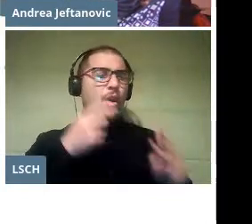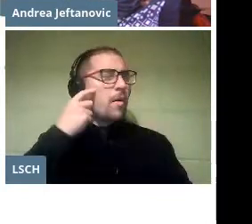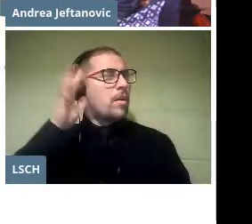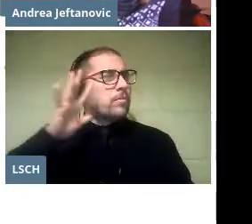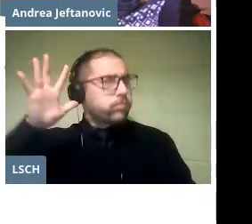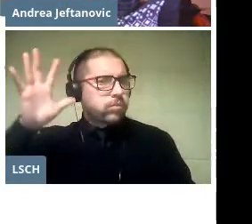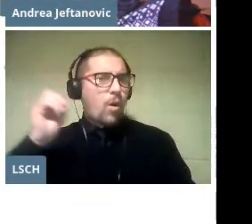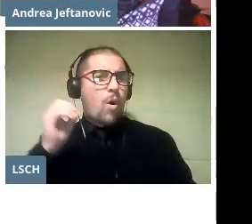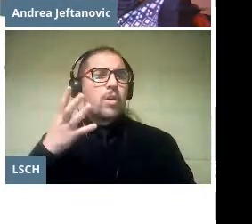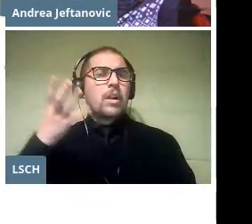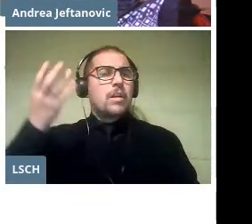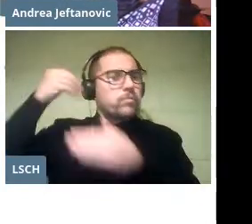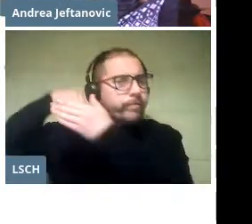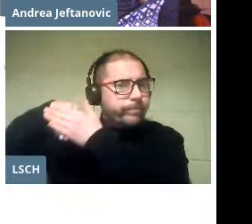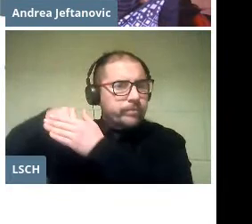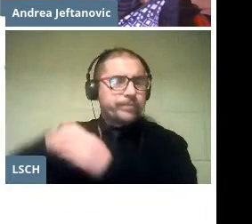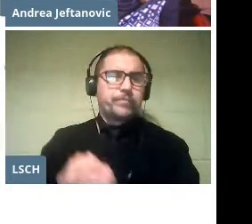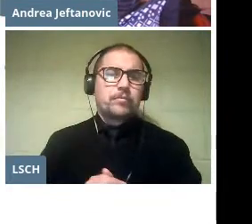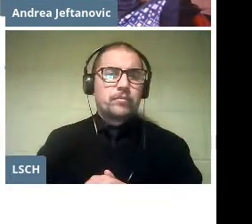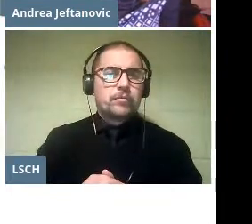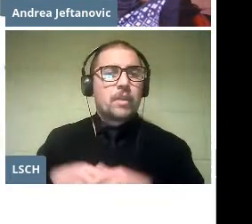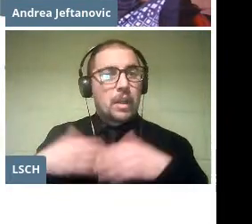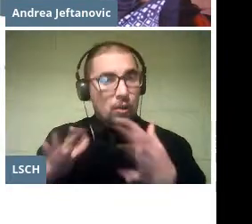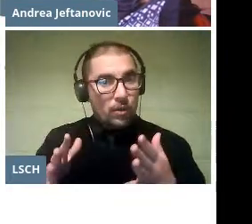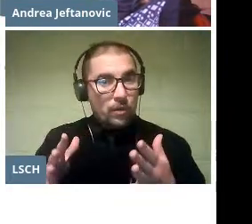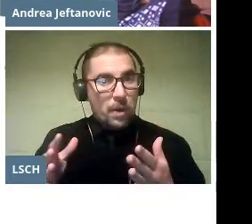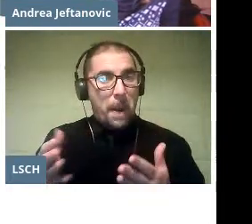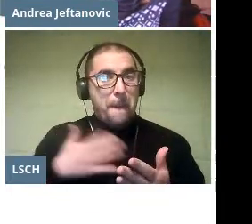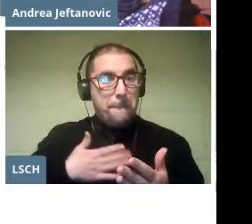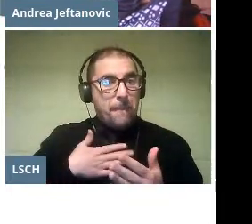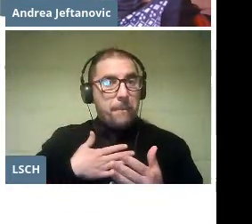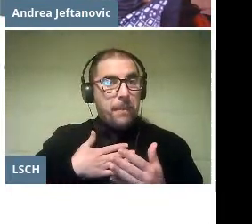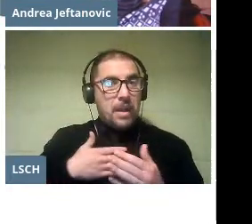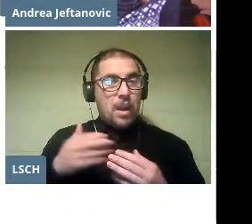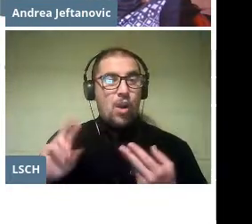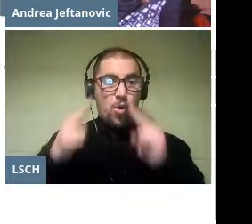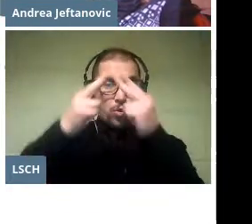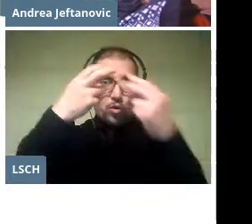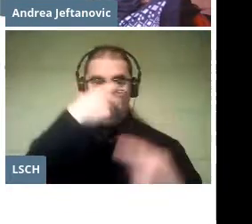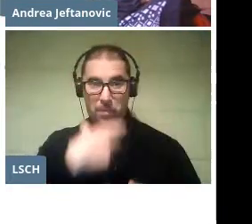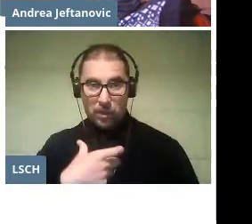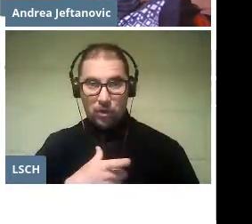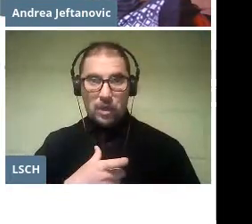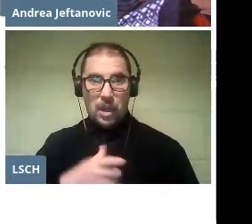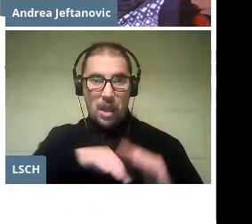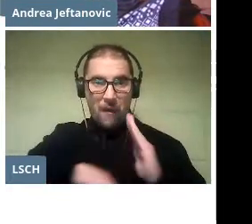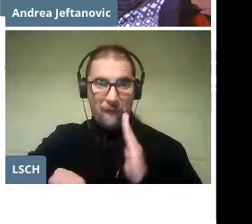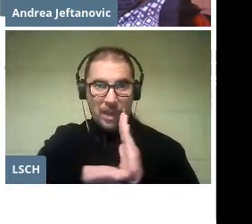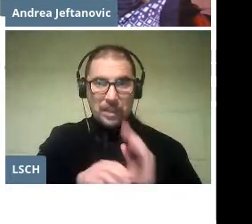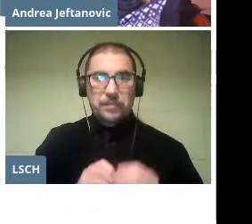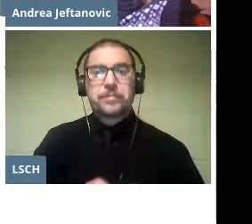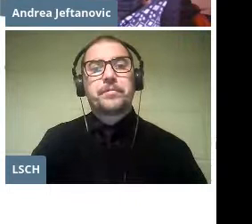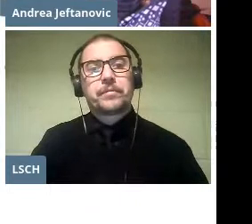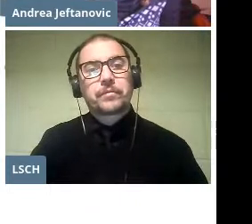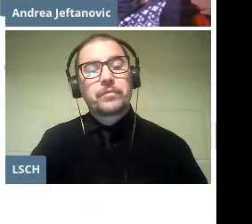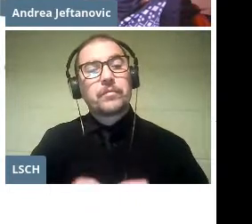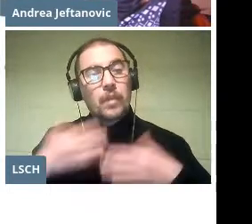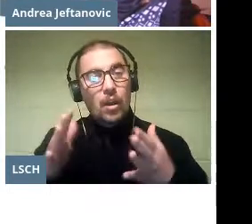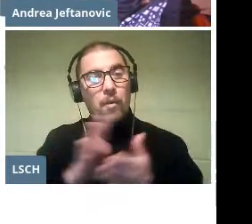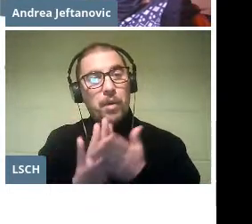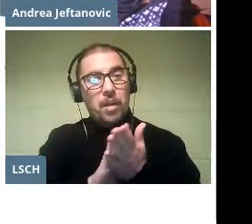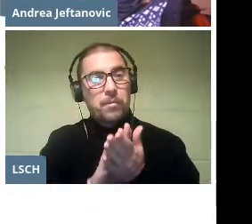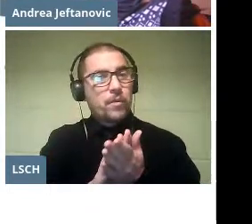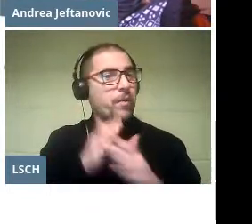o inconscientes que son parte de nuestra genealogía y un sustrato base. Algo como ir